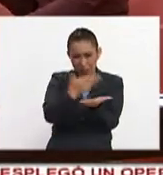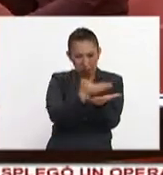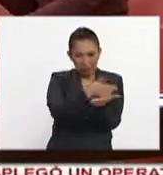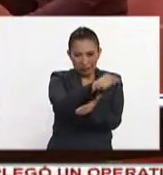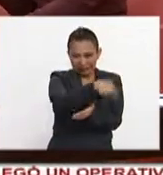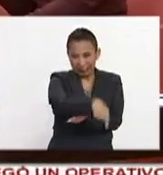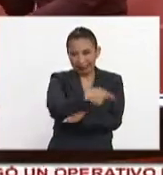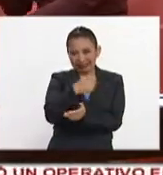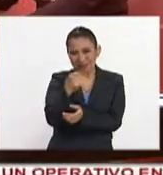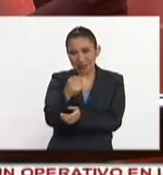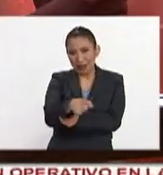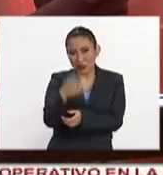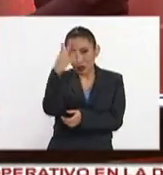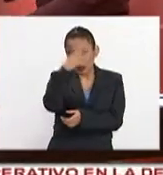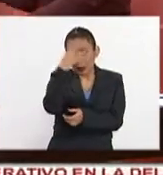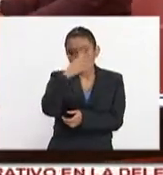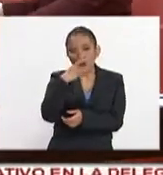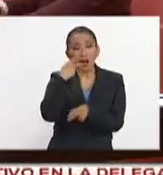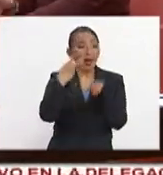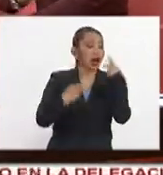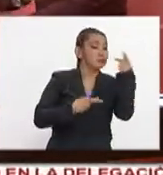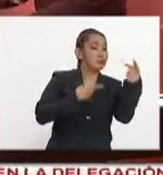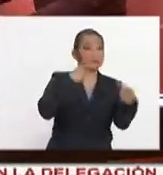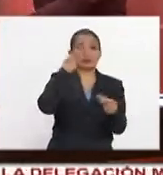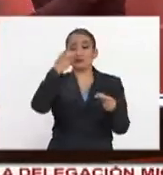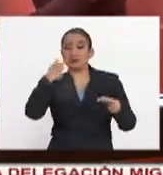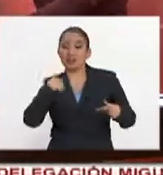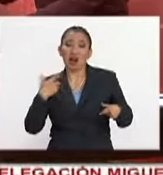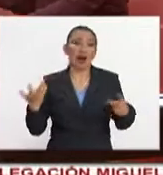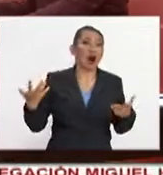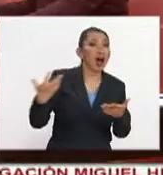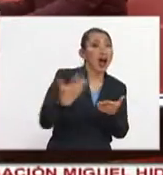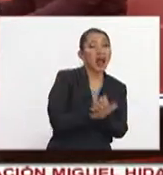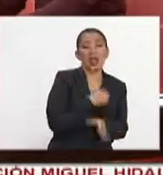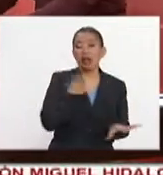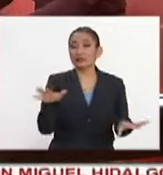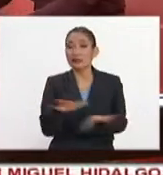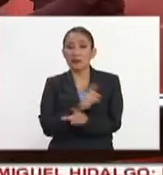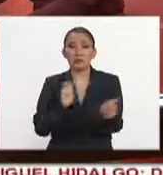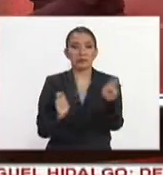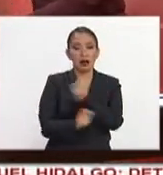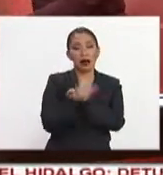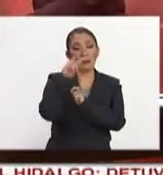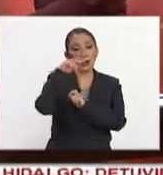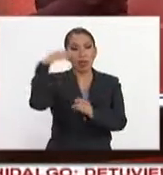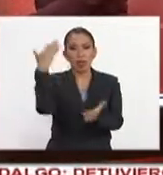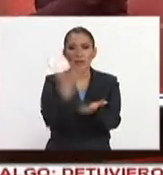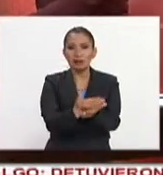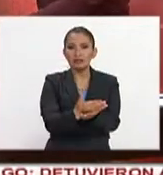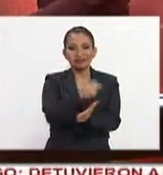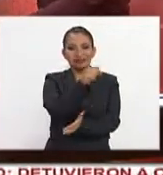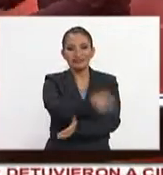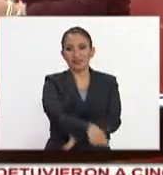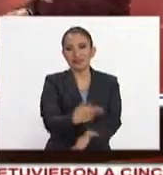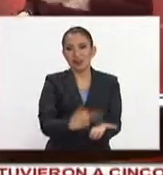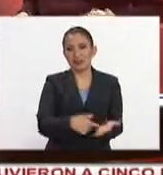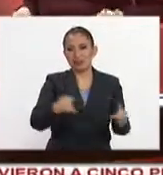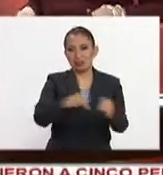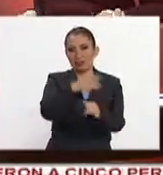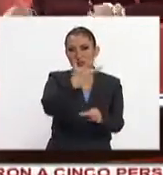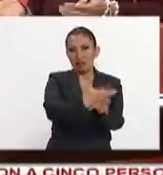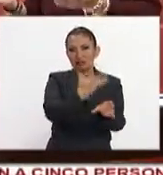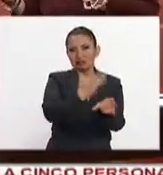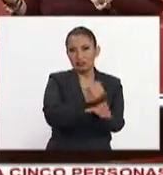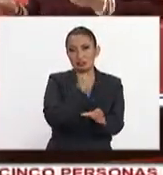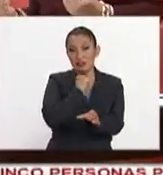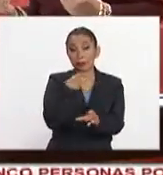propuestas que Trump cantaba como lo que iba a lograr de cambio han tenido un freno por parte de las instituciones de Estados